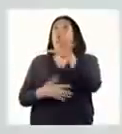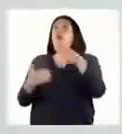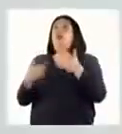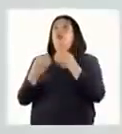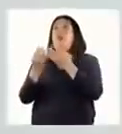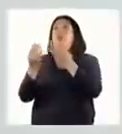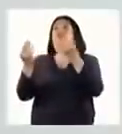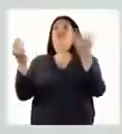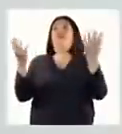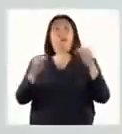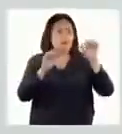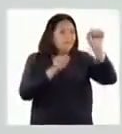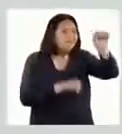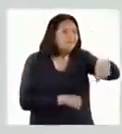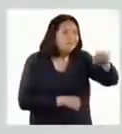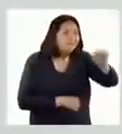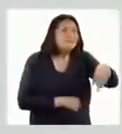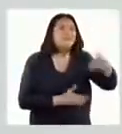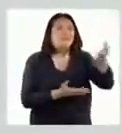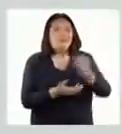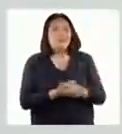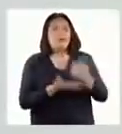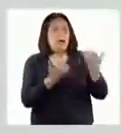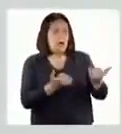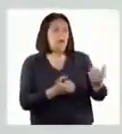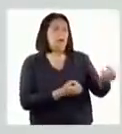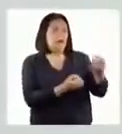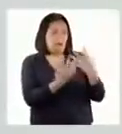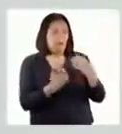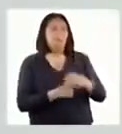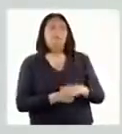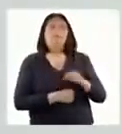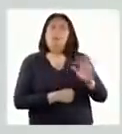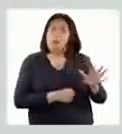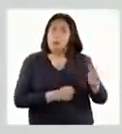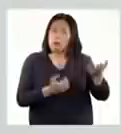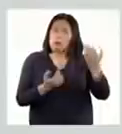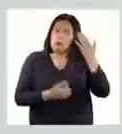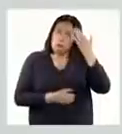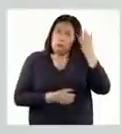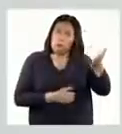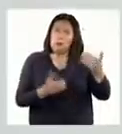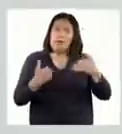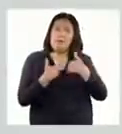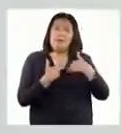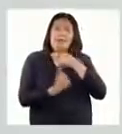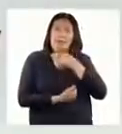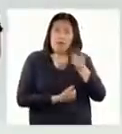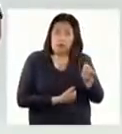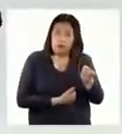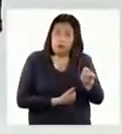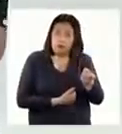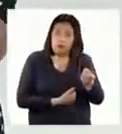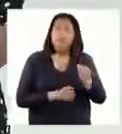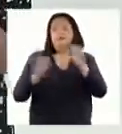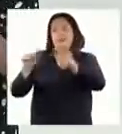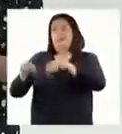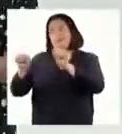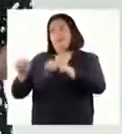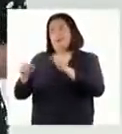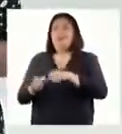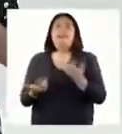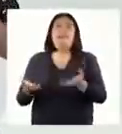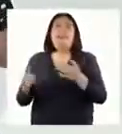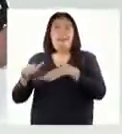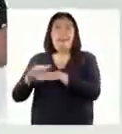montón. Así es, Patricia. Ahora cuéntame, ¿tienes algún animal favorito? Claro, de